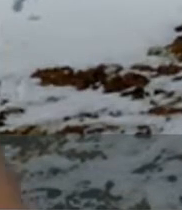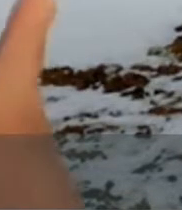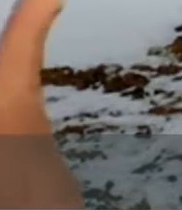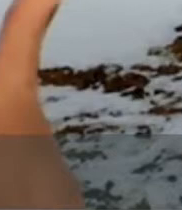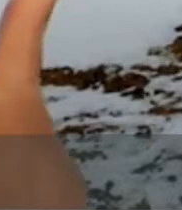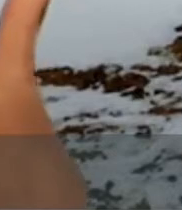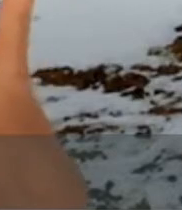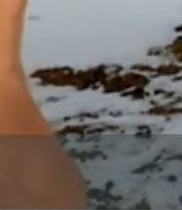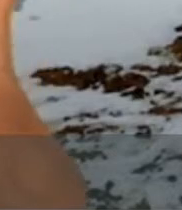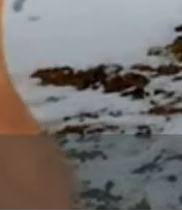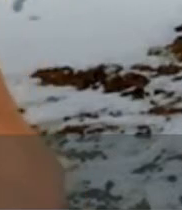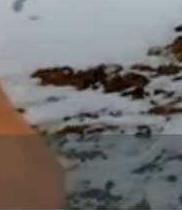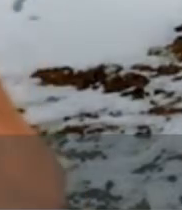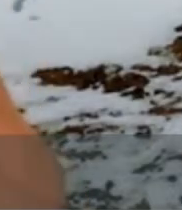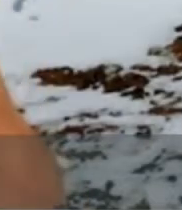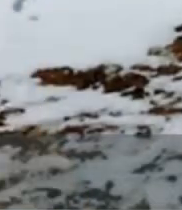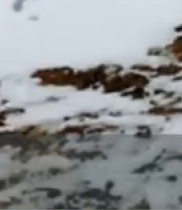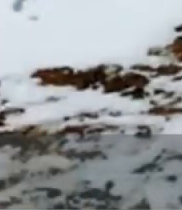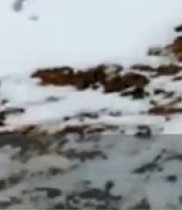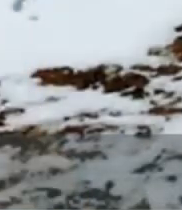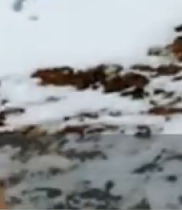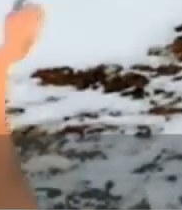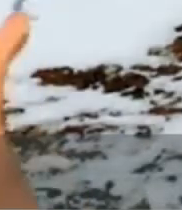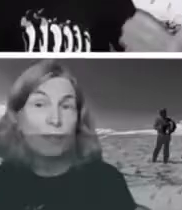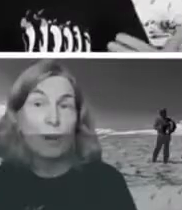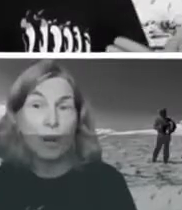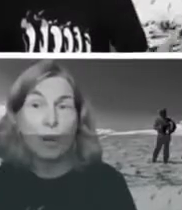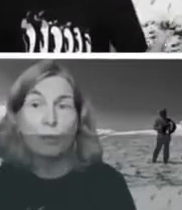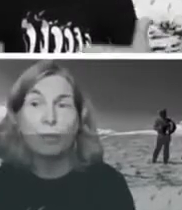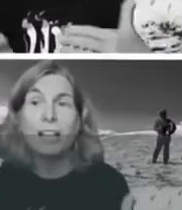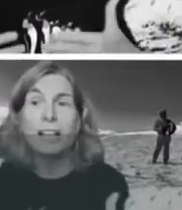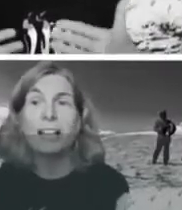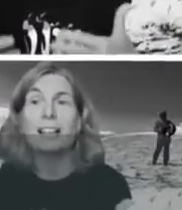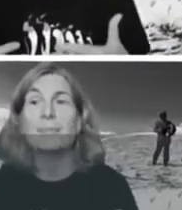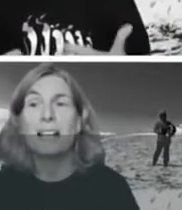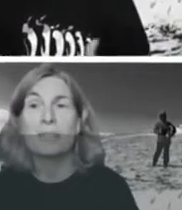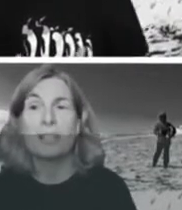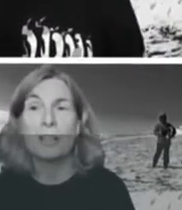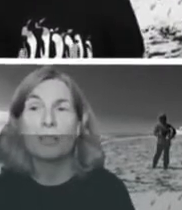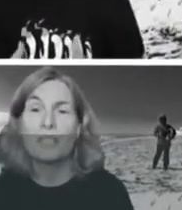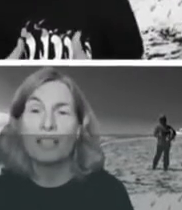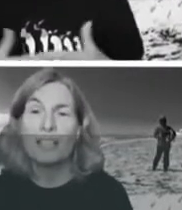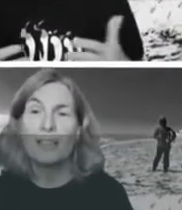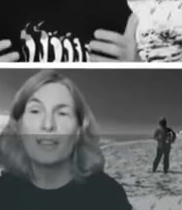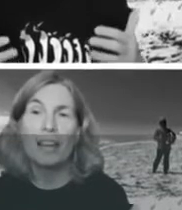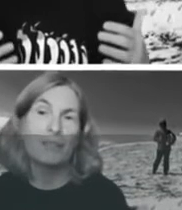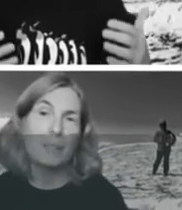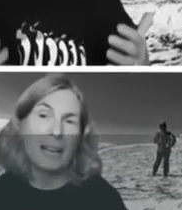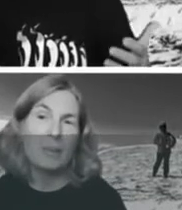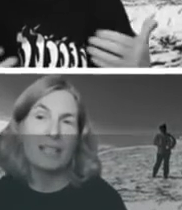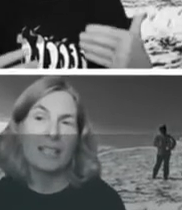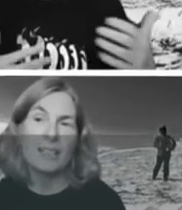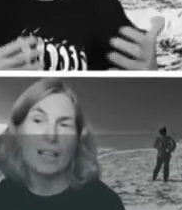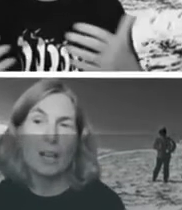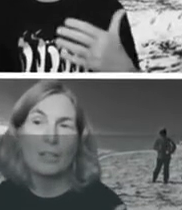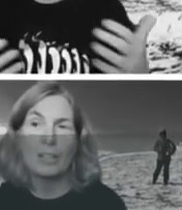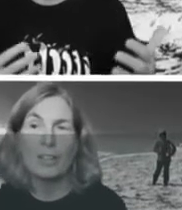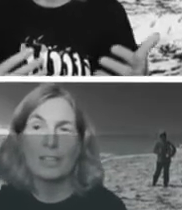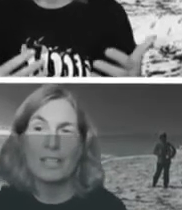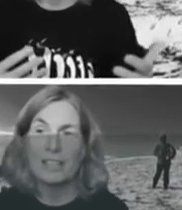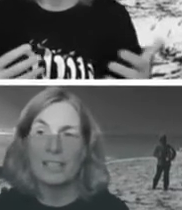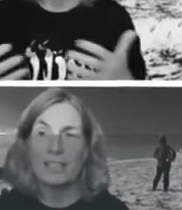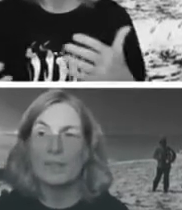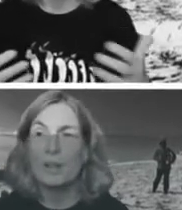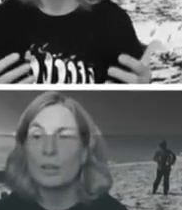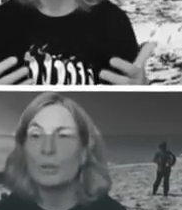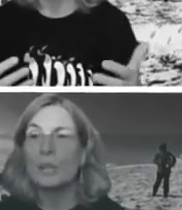pueden nadar hasta esas áreas frías con mucha comida y traer la comida de regreso para alimentar a sus polluelos. Los